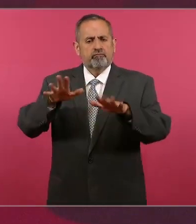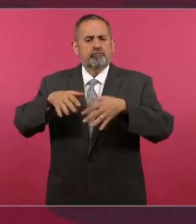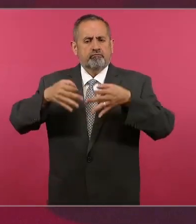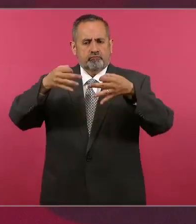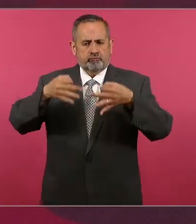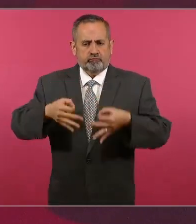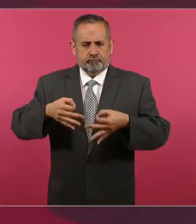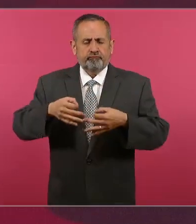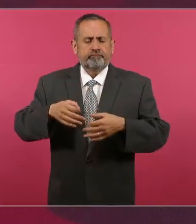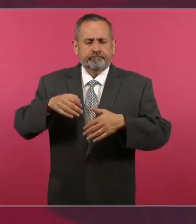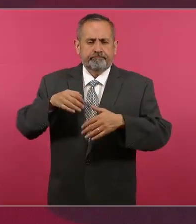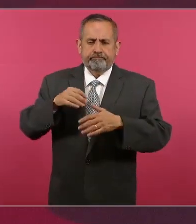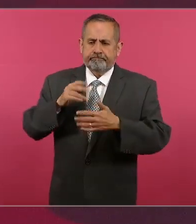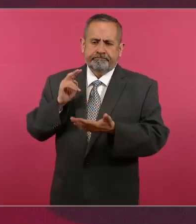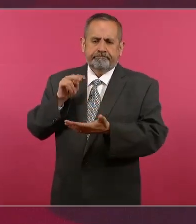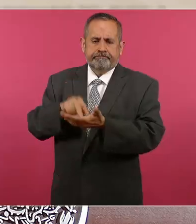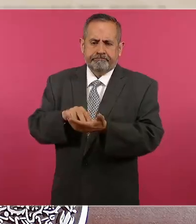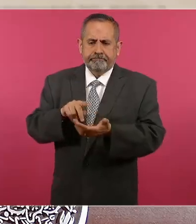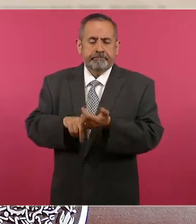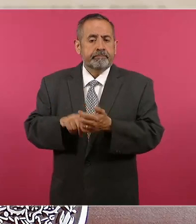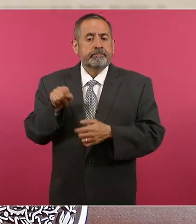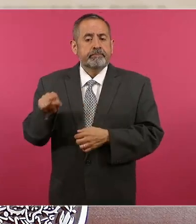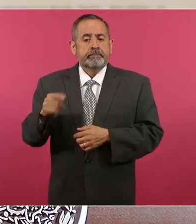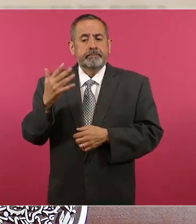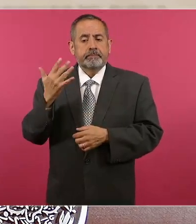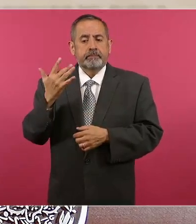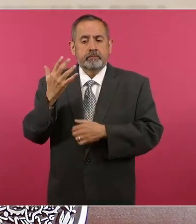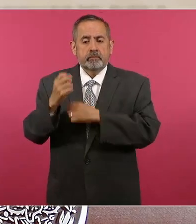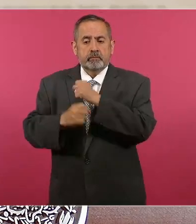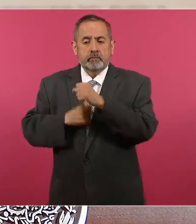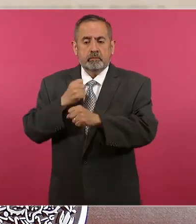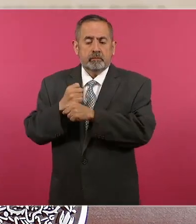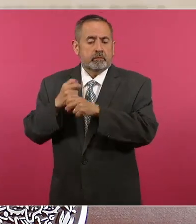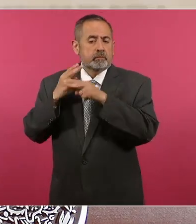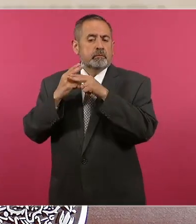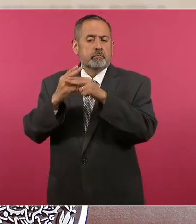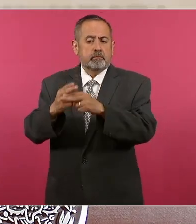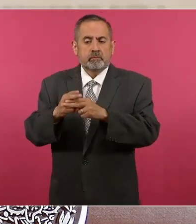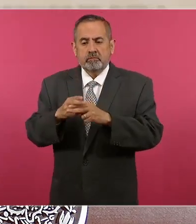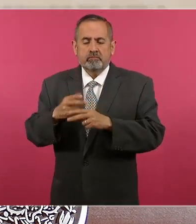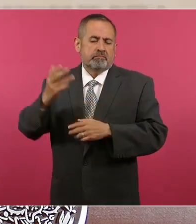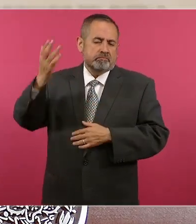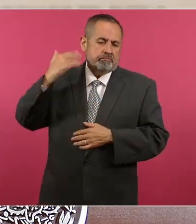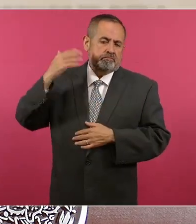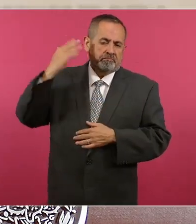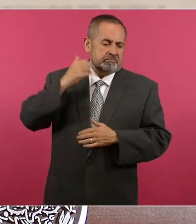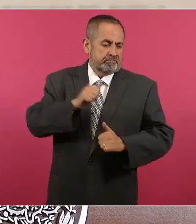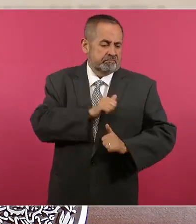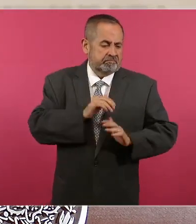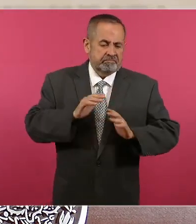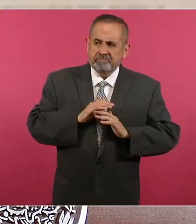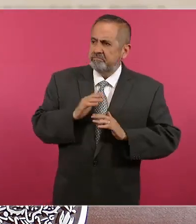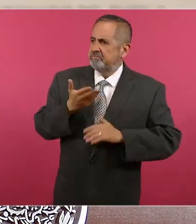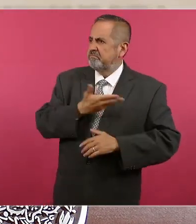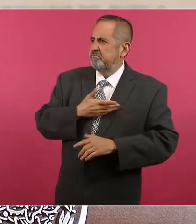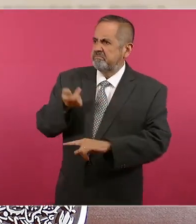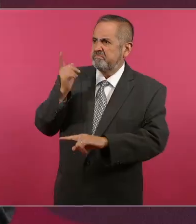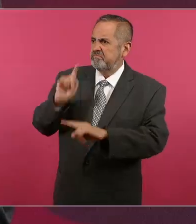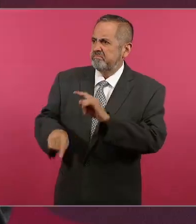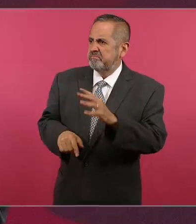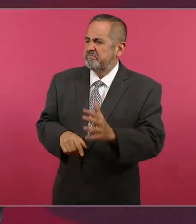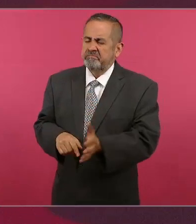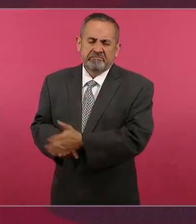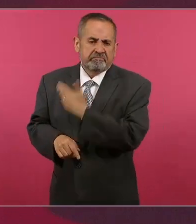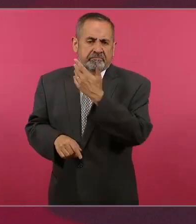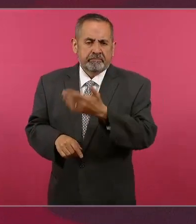oficial por los 50 años del golpe de Estado y el doloroso